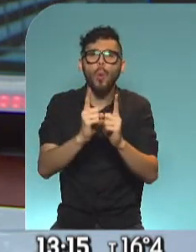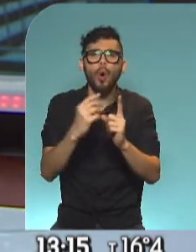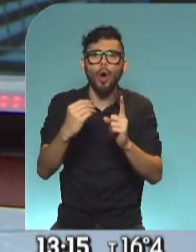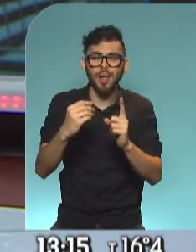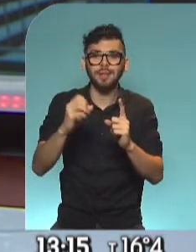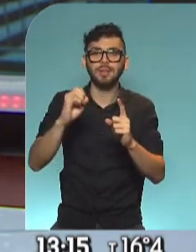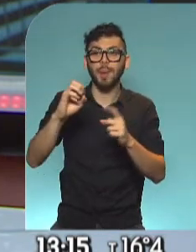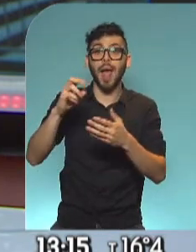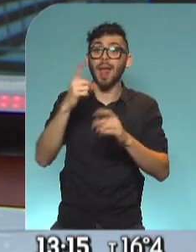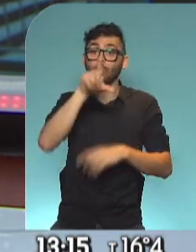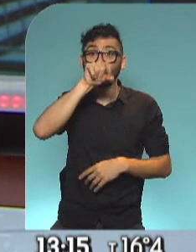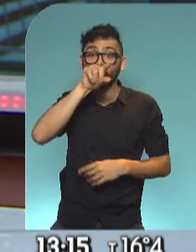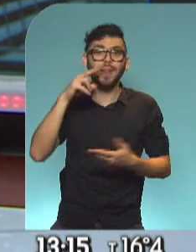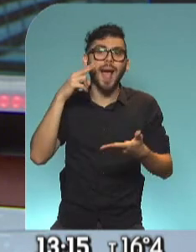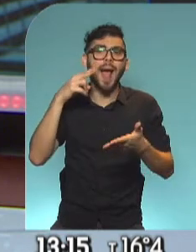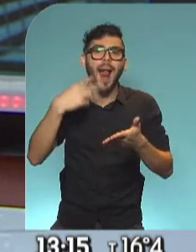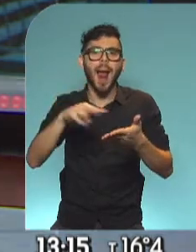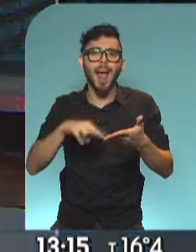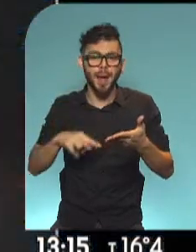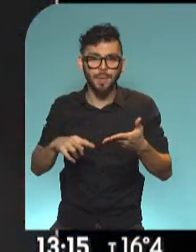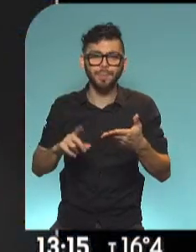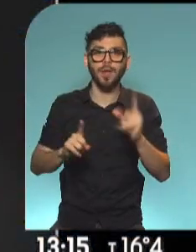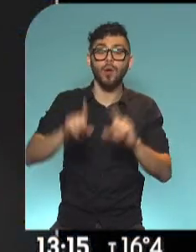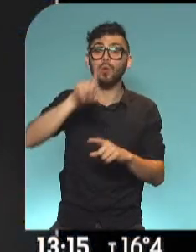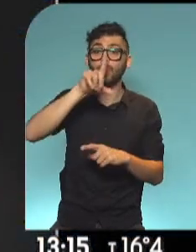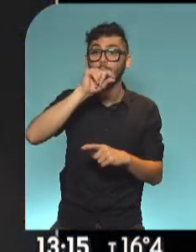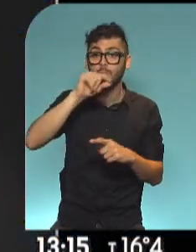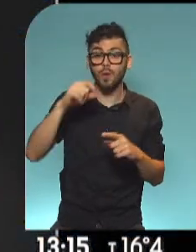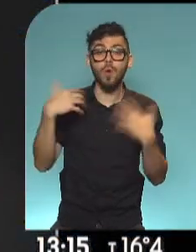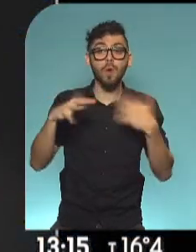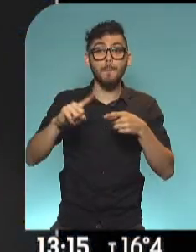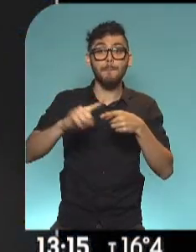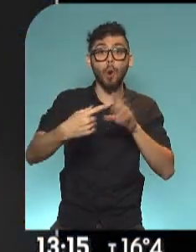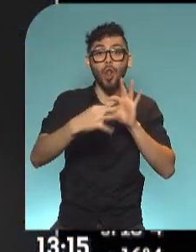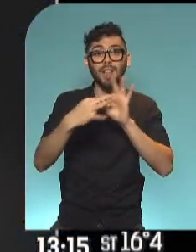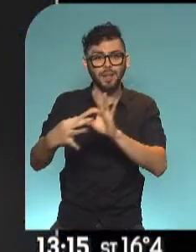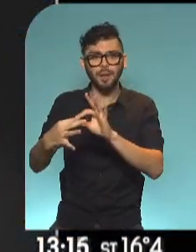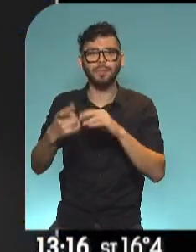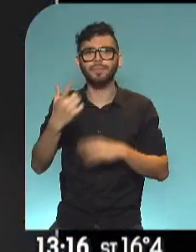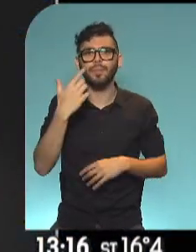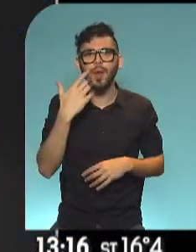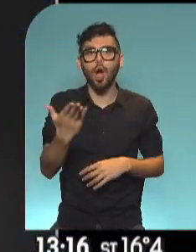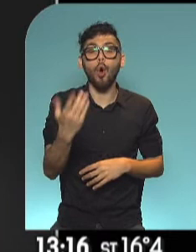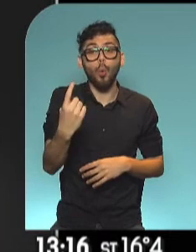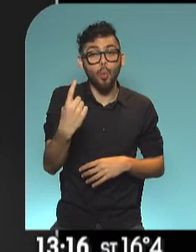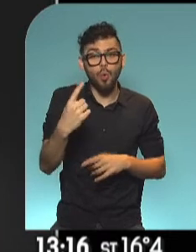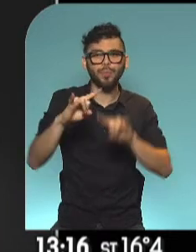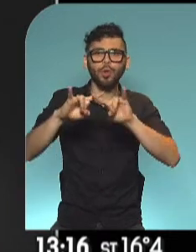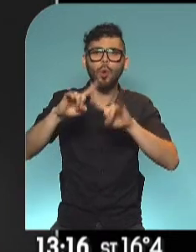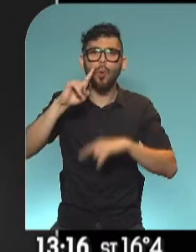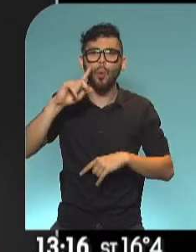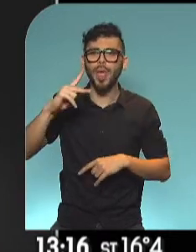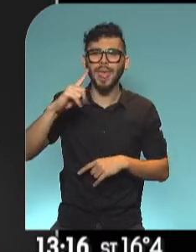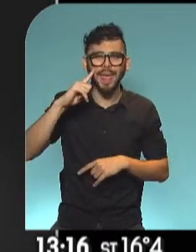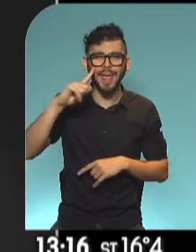vamos a elegir un tweet de la semana que haya generado algún tipo de impacto político, y en este caso tenemos uno de Wikileaks,